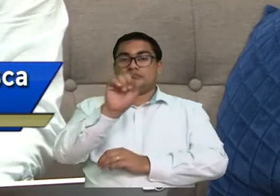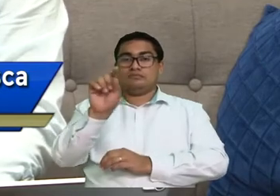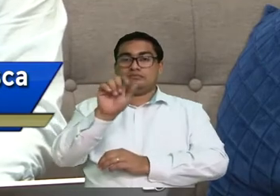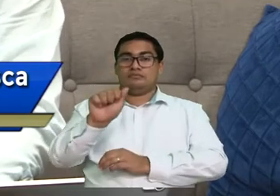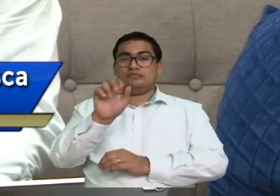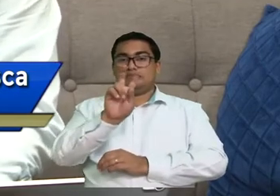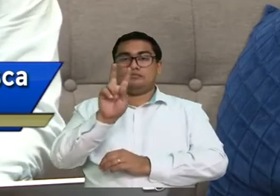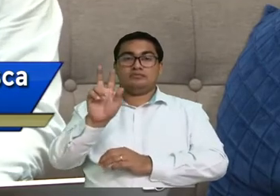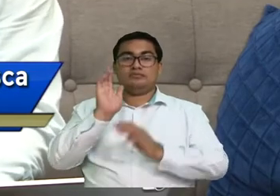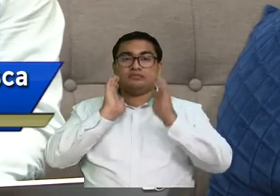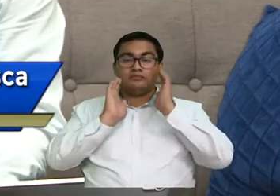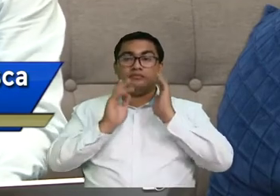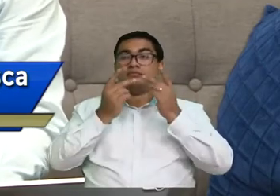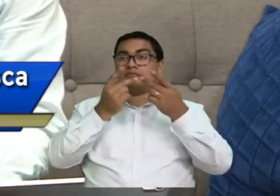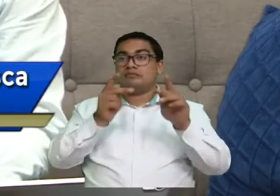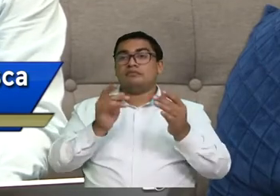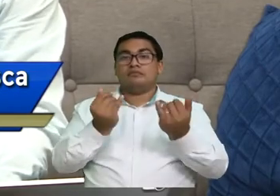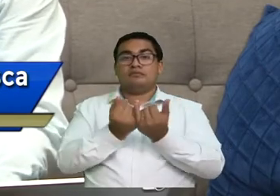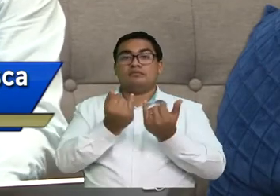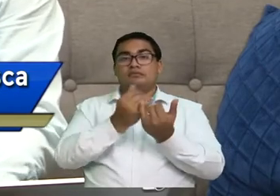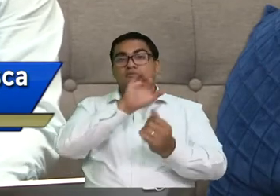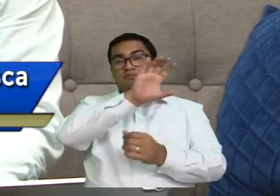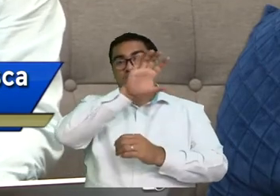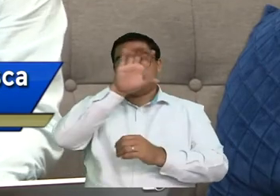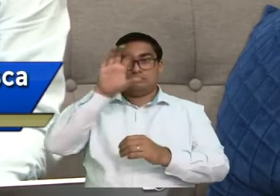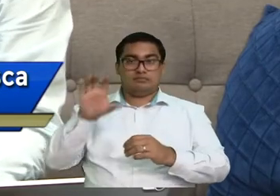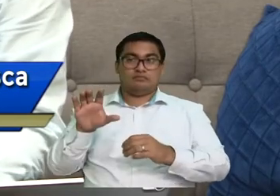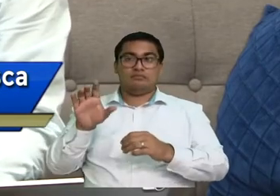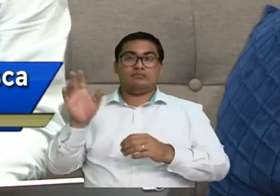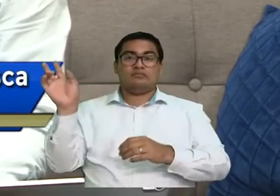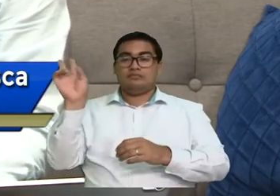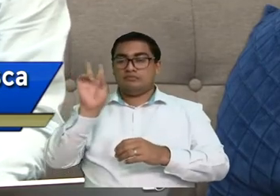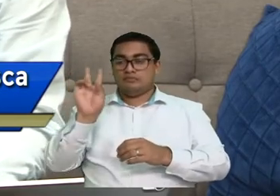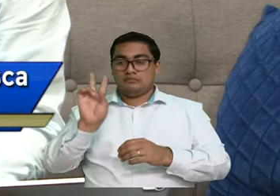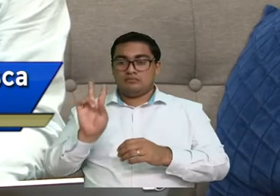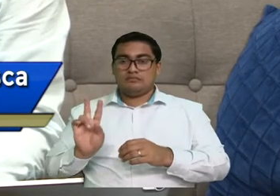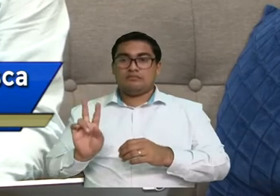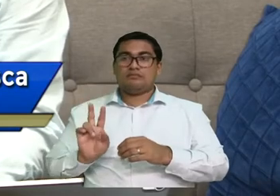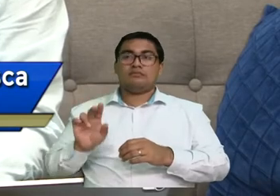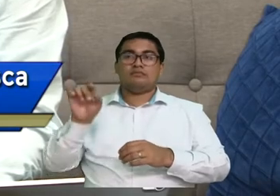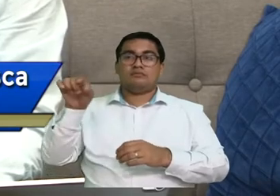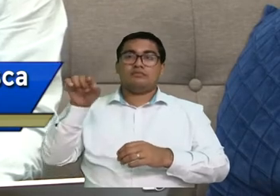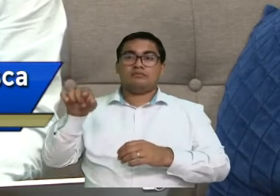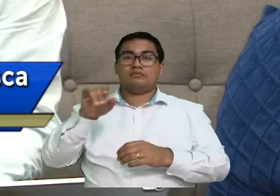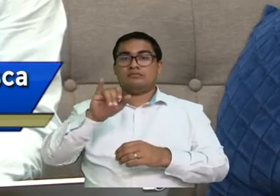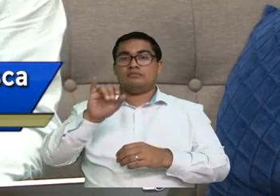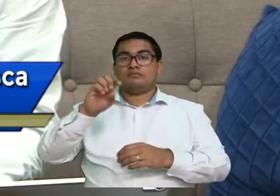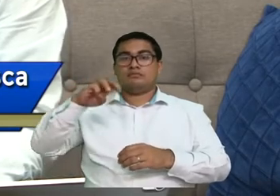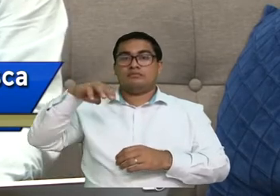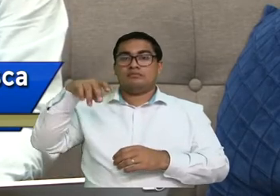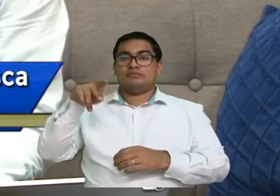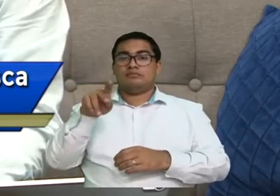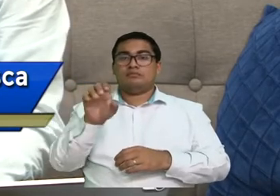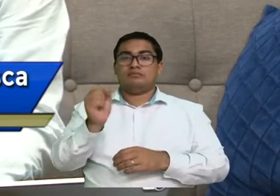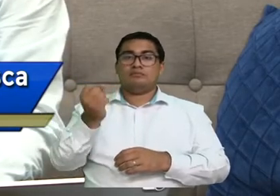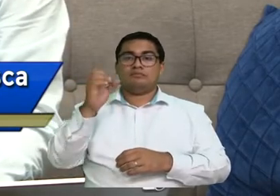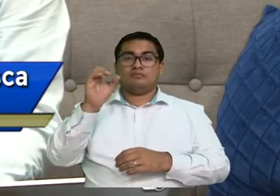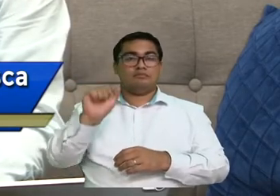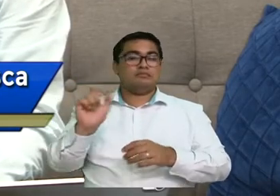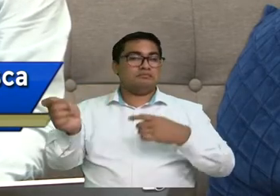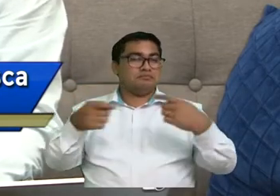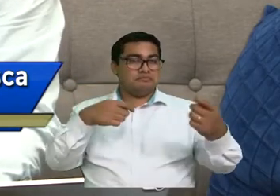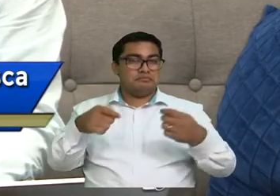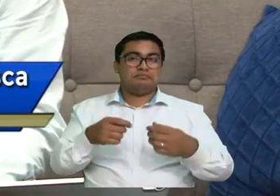también en los departamentos. Okay. Estamos haciendo las ferias todos los viernes ahí en Impesca. Estamos